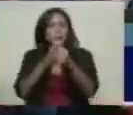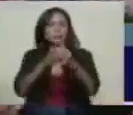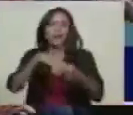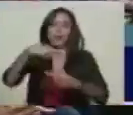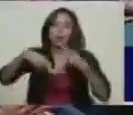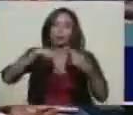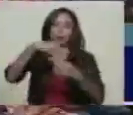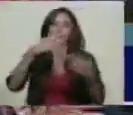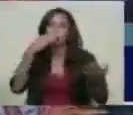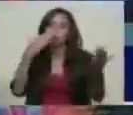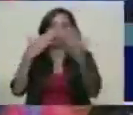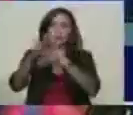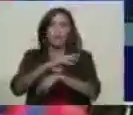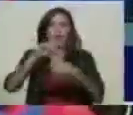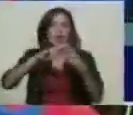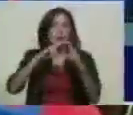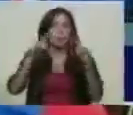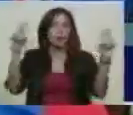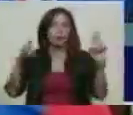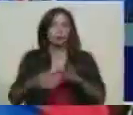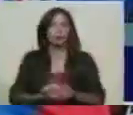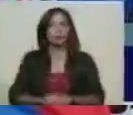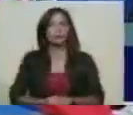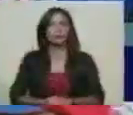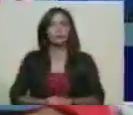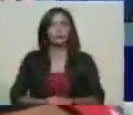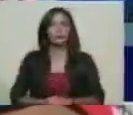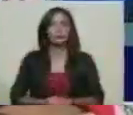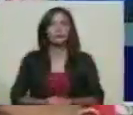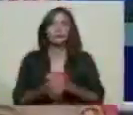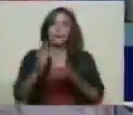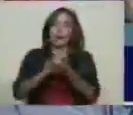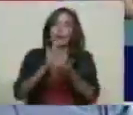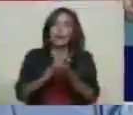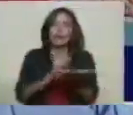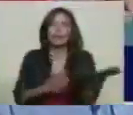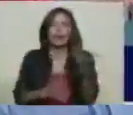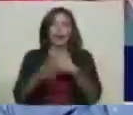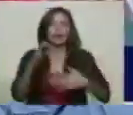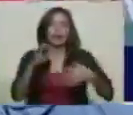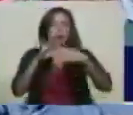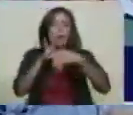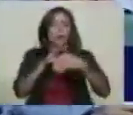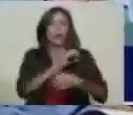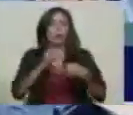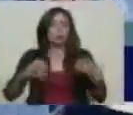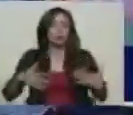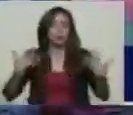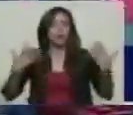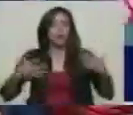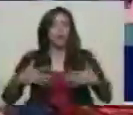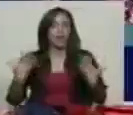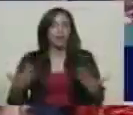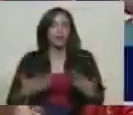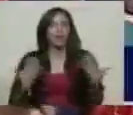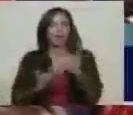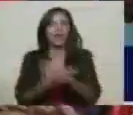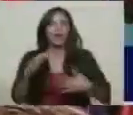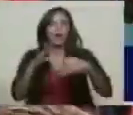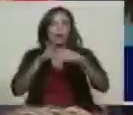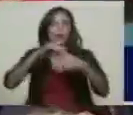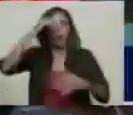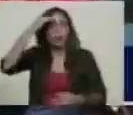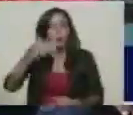ganar la paz, la paz, la paz, la estabilidad, la unión, la armonía, la unión